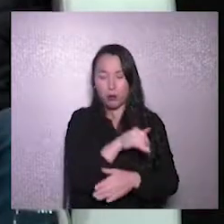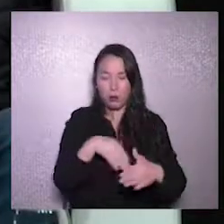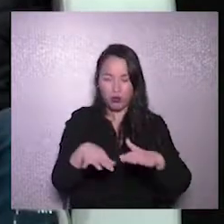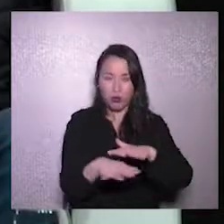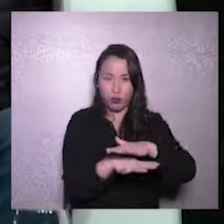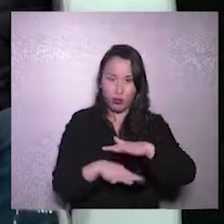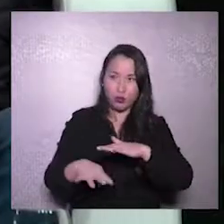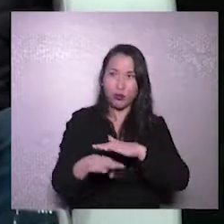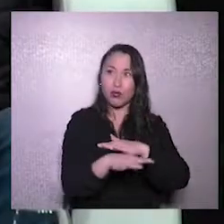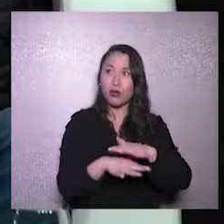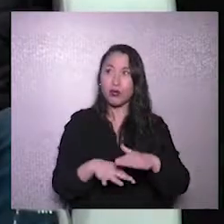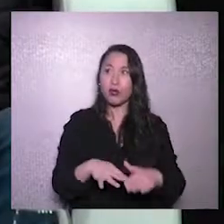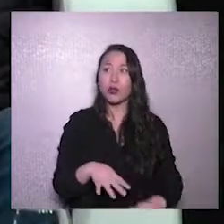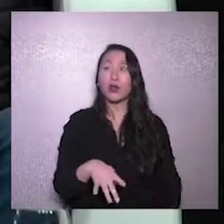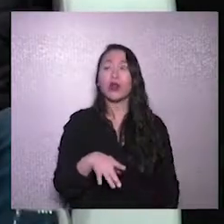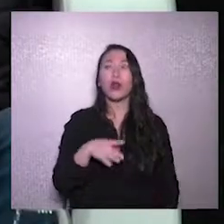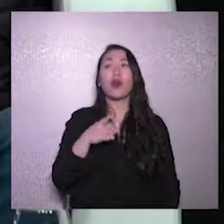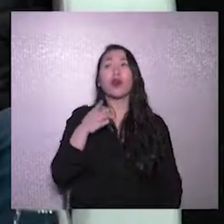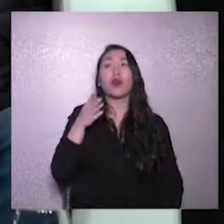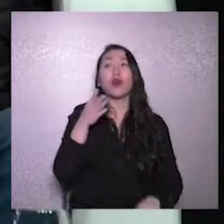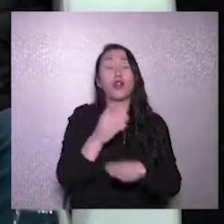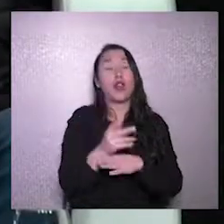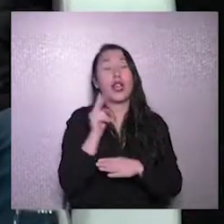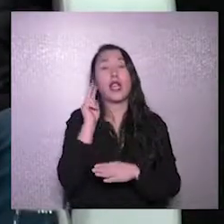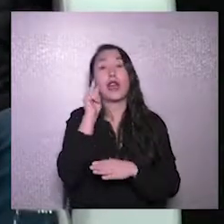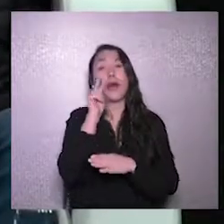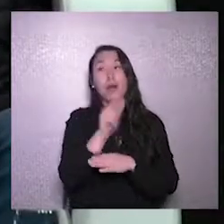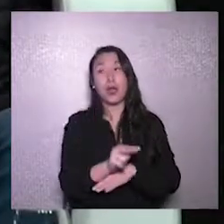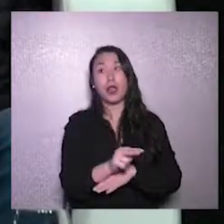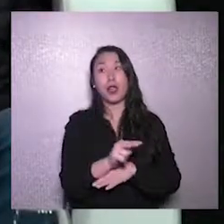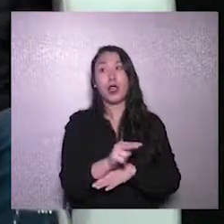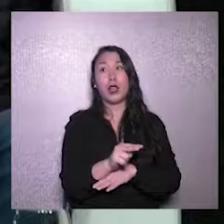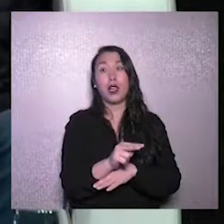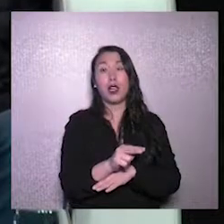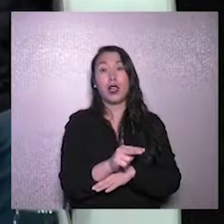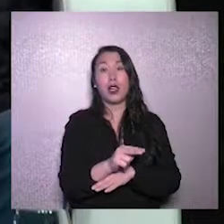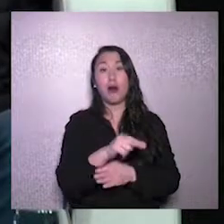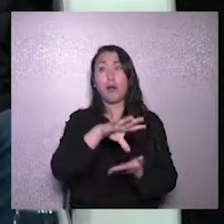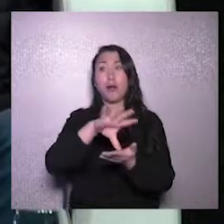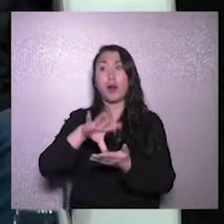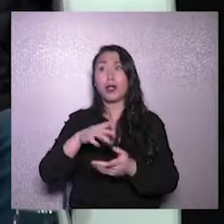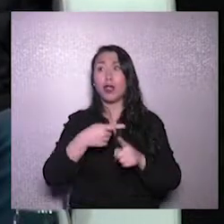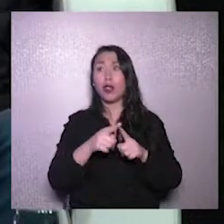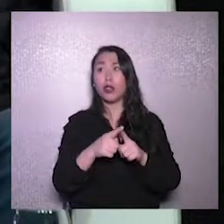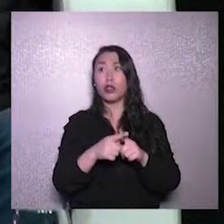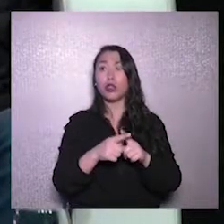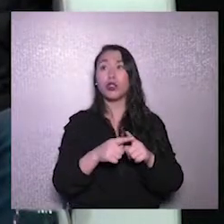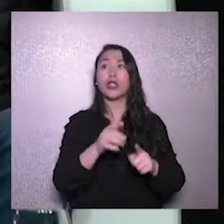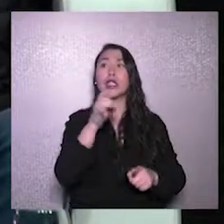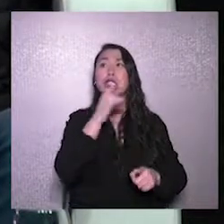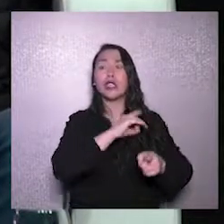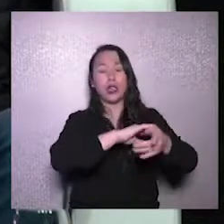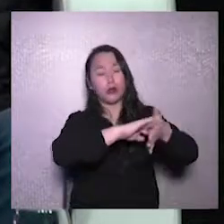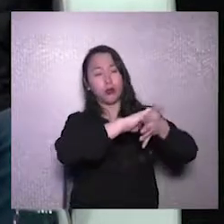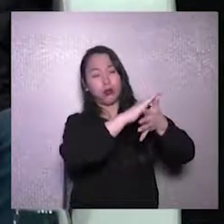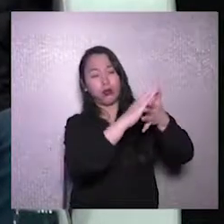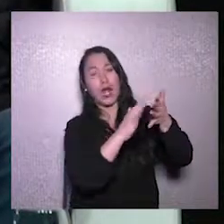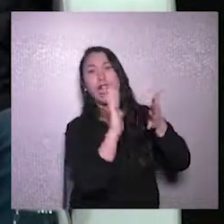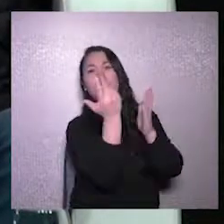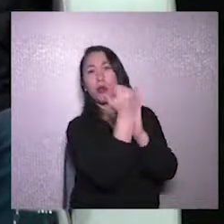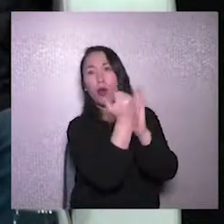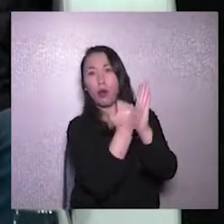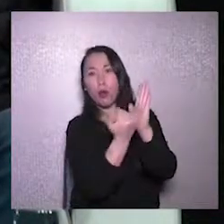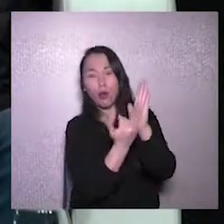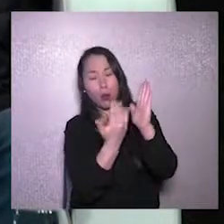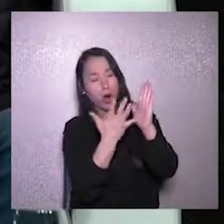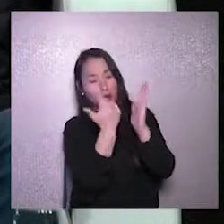corrupto. Y cuando uno va y mira la percepción de los países, Chile aparece en el 5º lugar de percepción de la ciudadanía que el